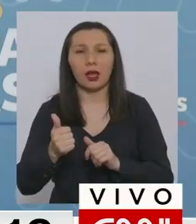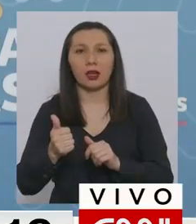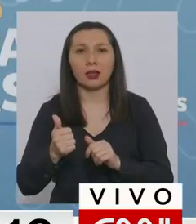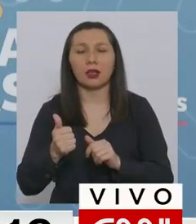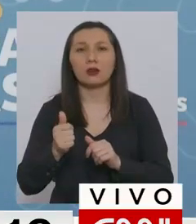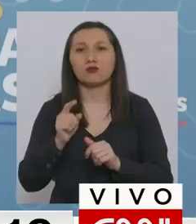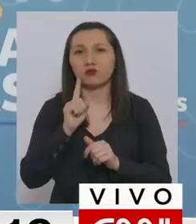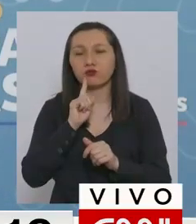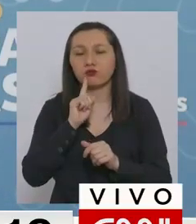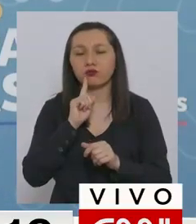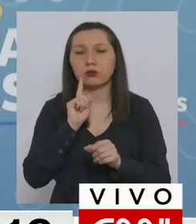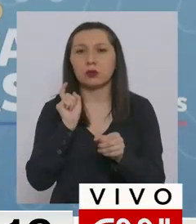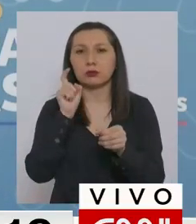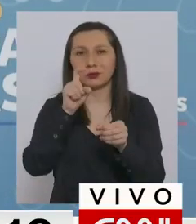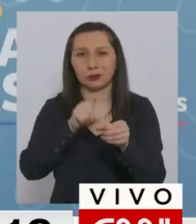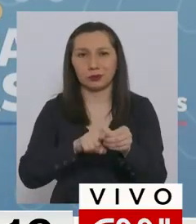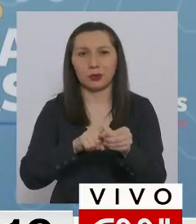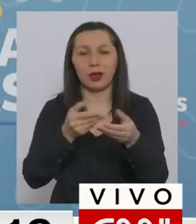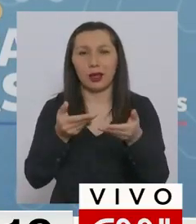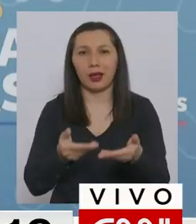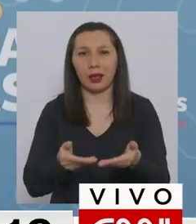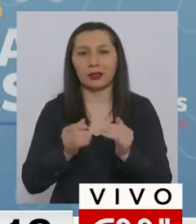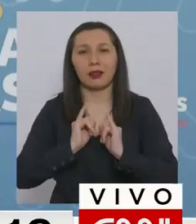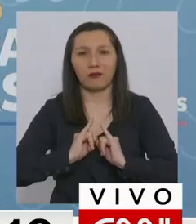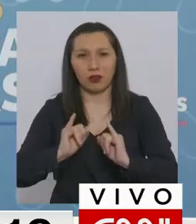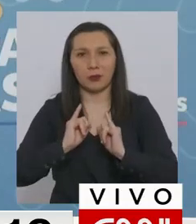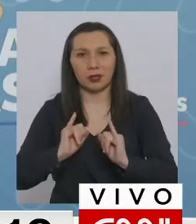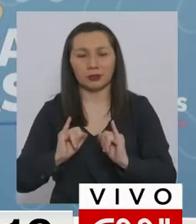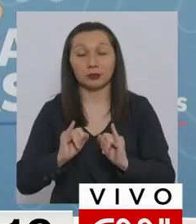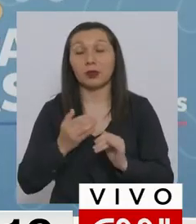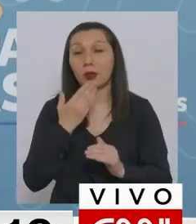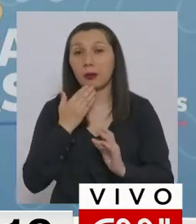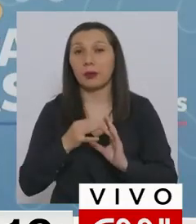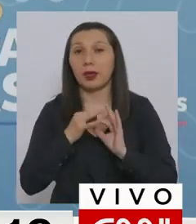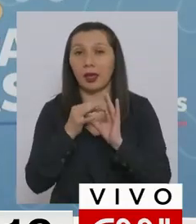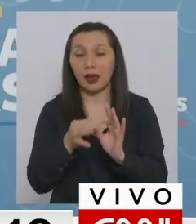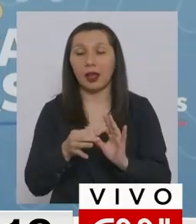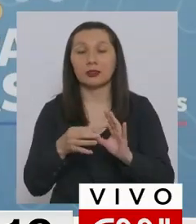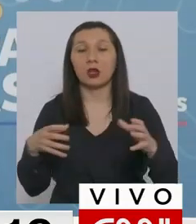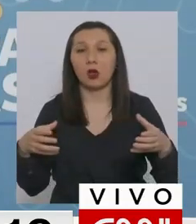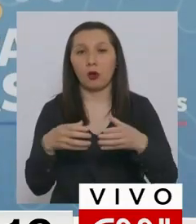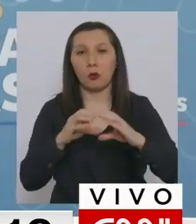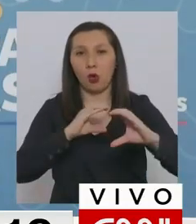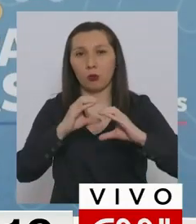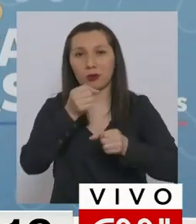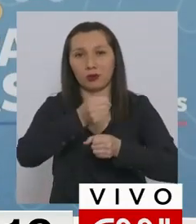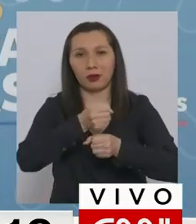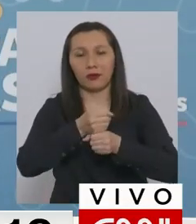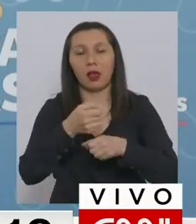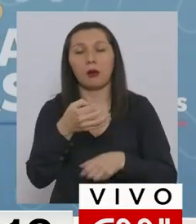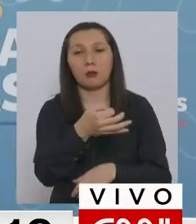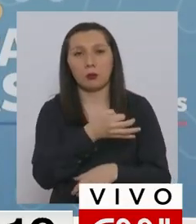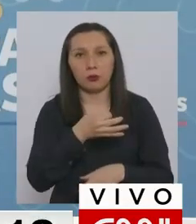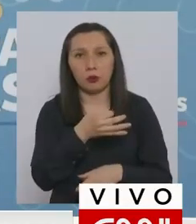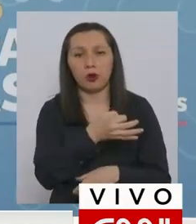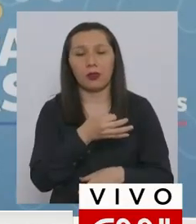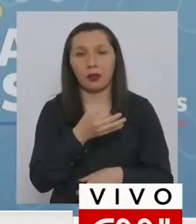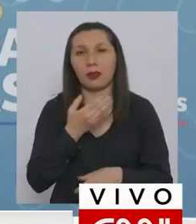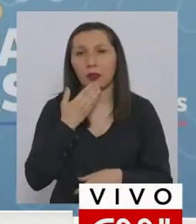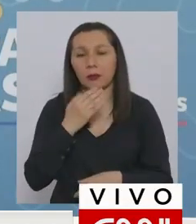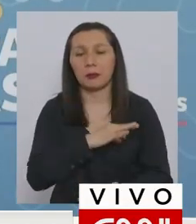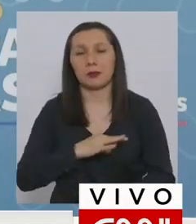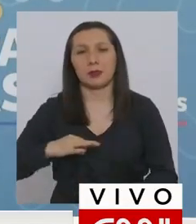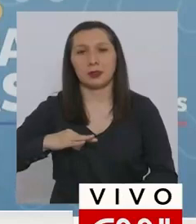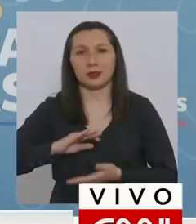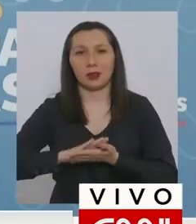se conectan a esta cadena. Y también agradezco a los equipos comunicacionales de La Moneda y